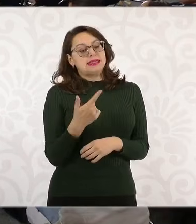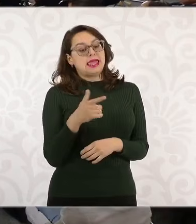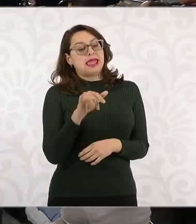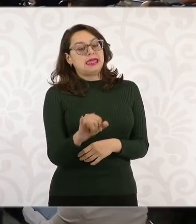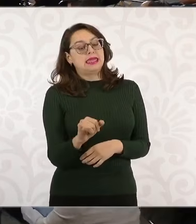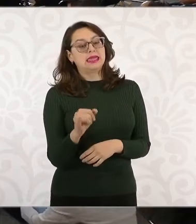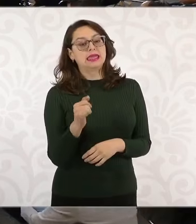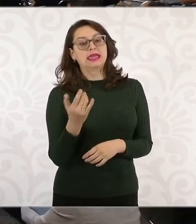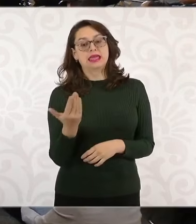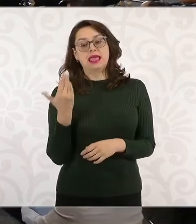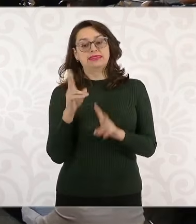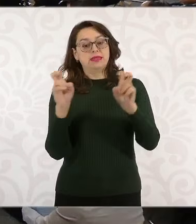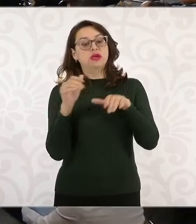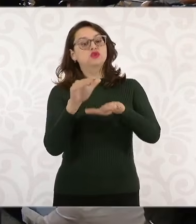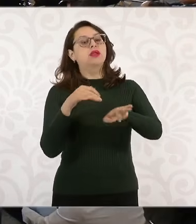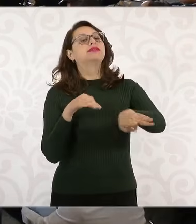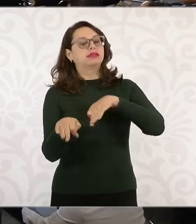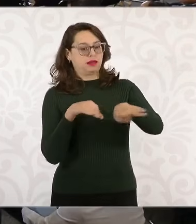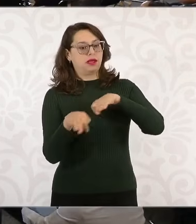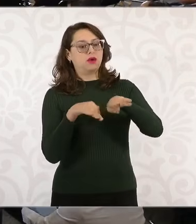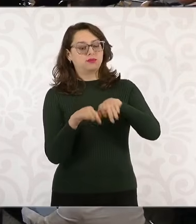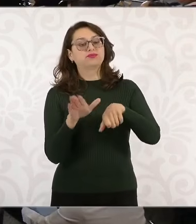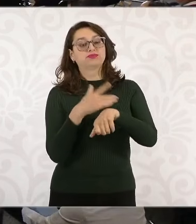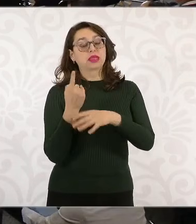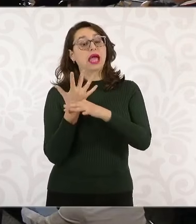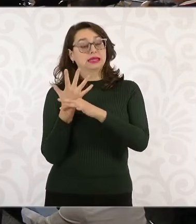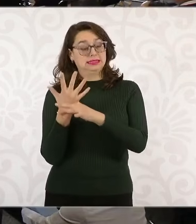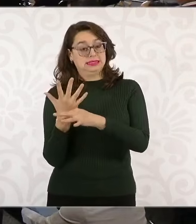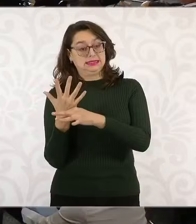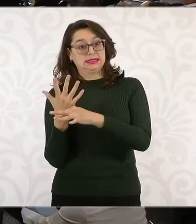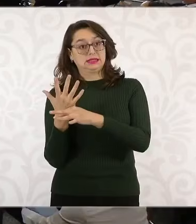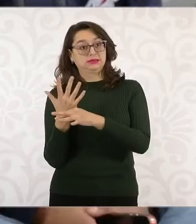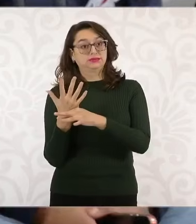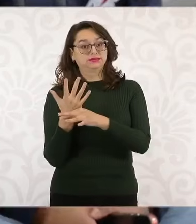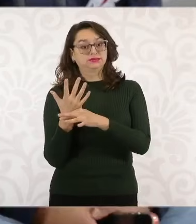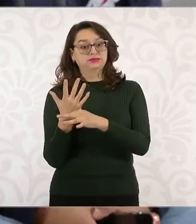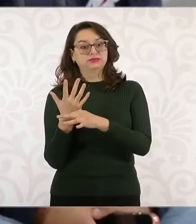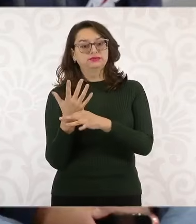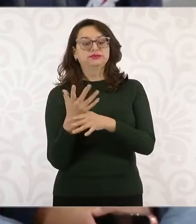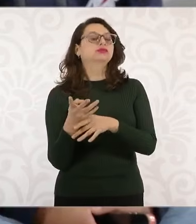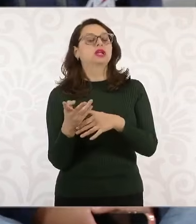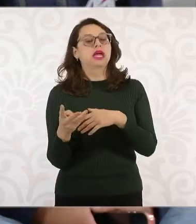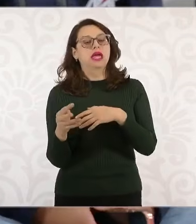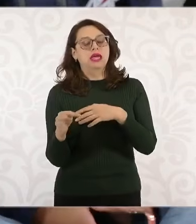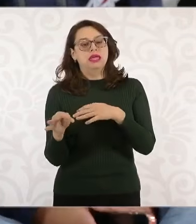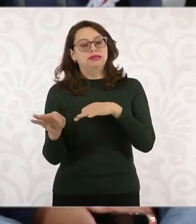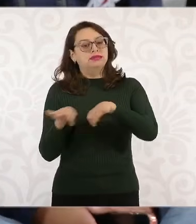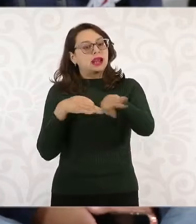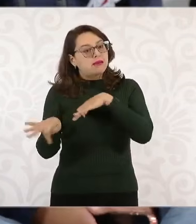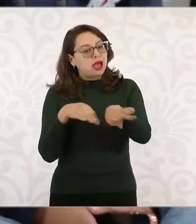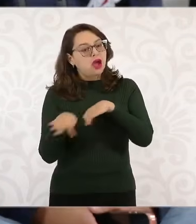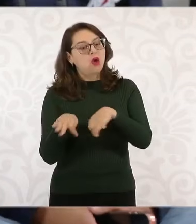encuesta de empleo? Bueno, porque también hay una observación de que no se han generado suficientemente las plazas